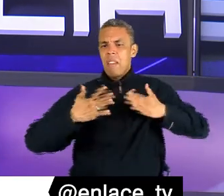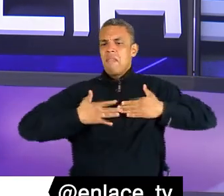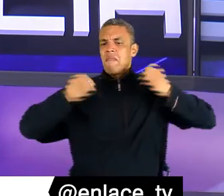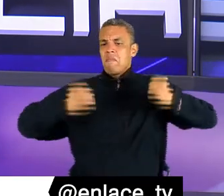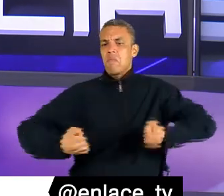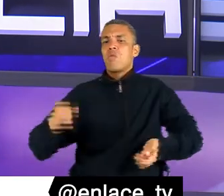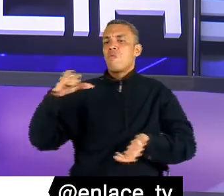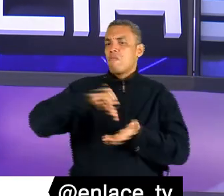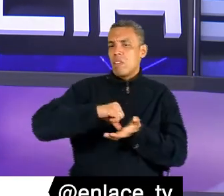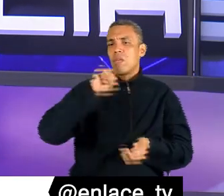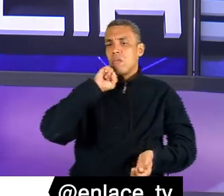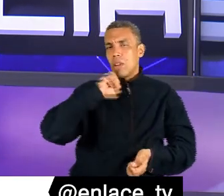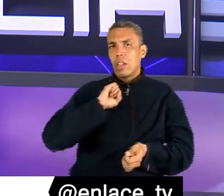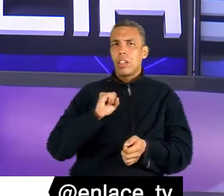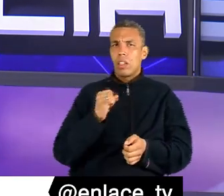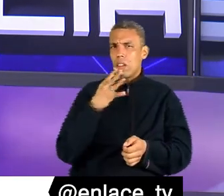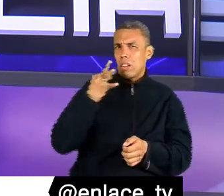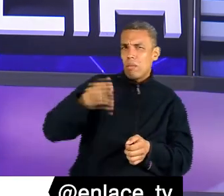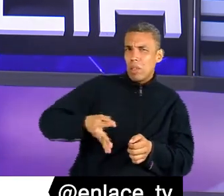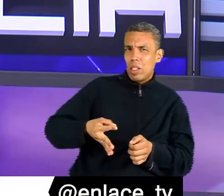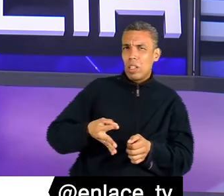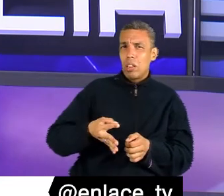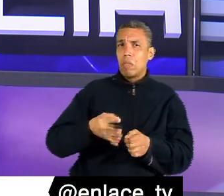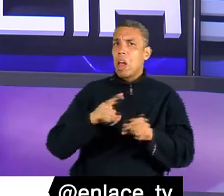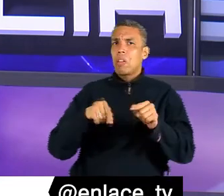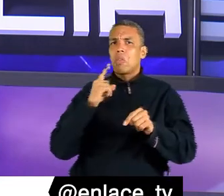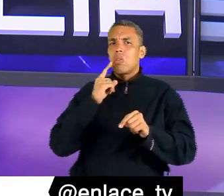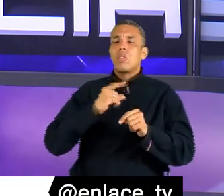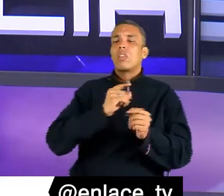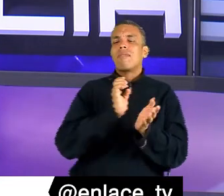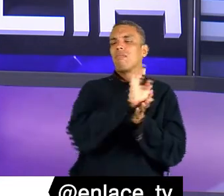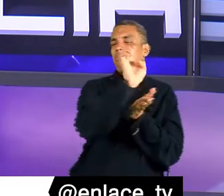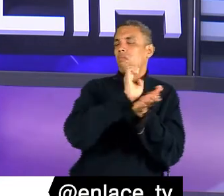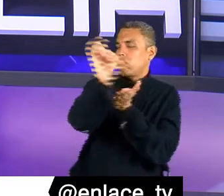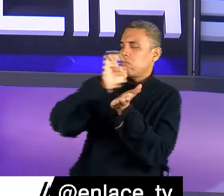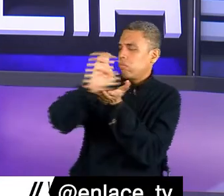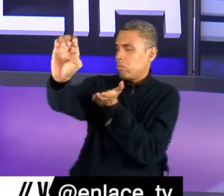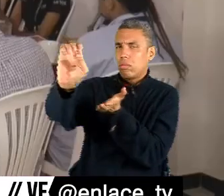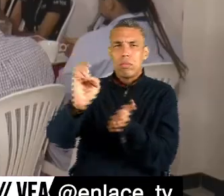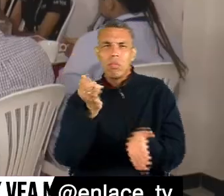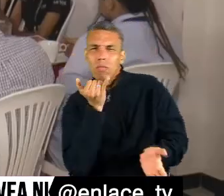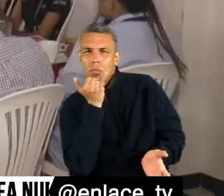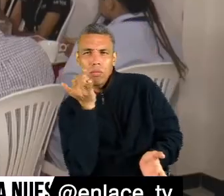iniciativa. Habla de pros y contras de la aplicación de ese proceso en la ciudad.